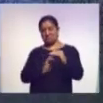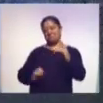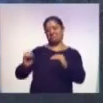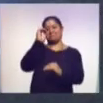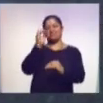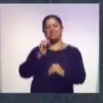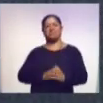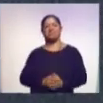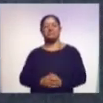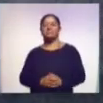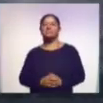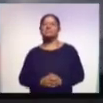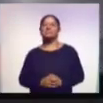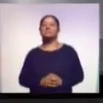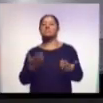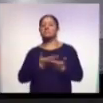noticias, Belén Rodríguez.